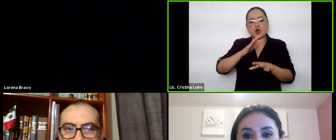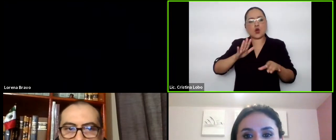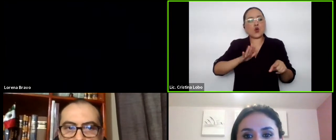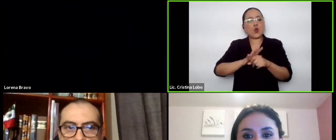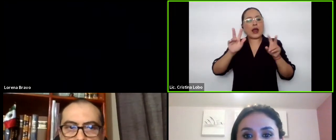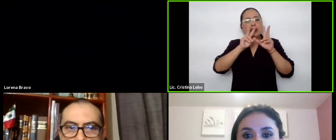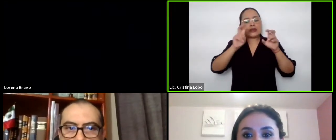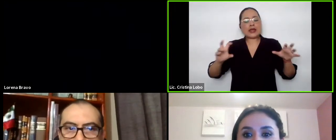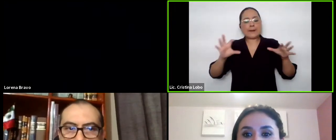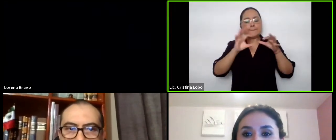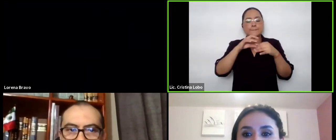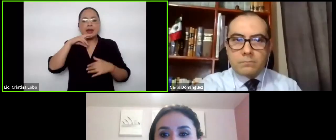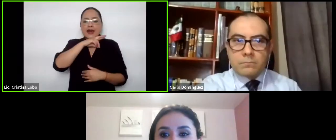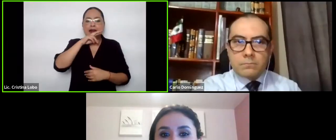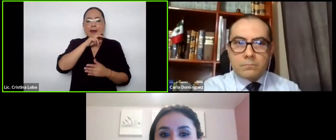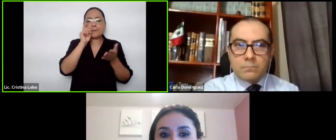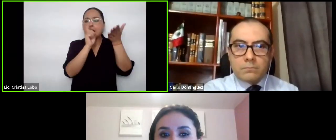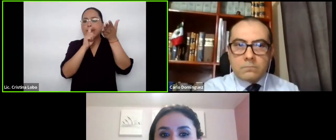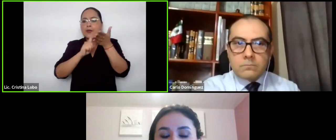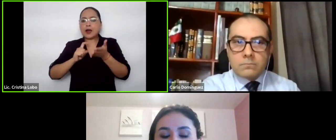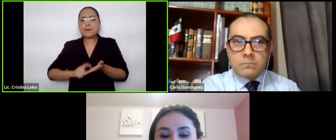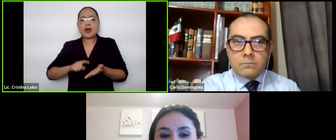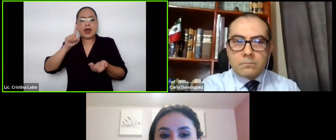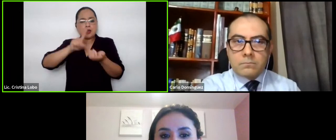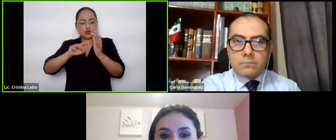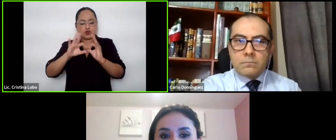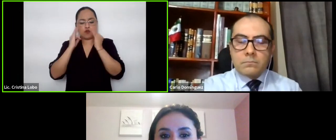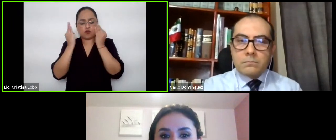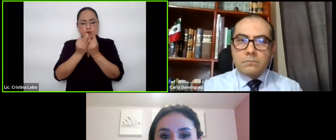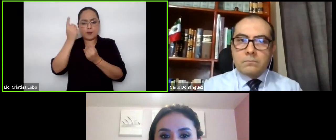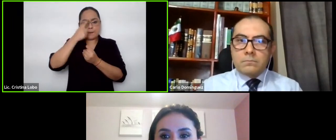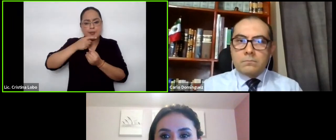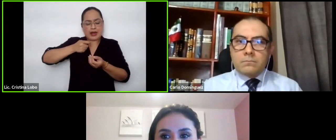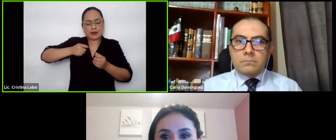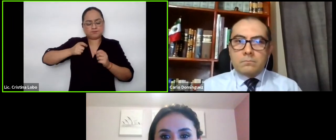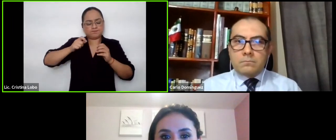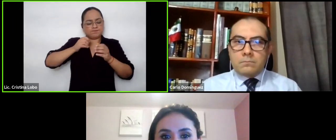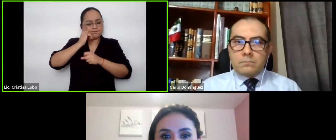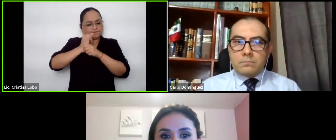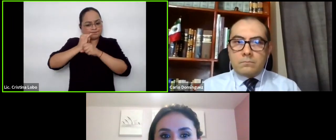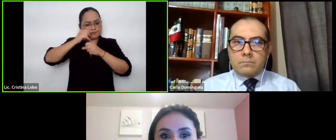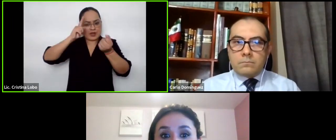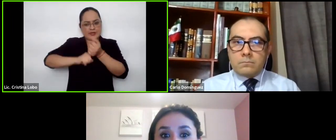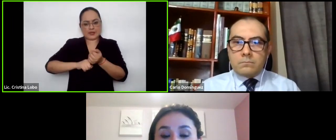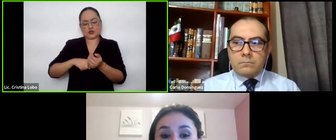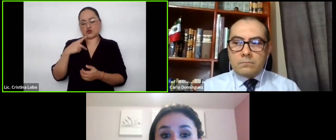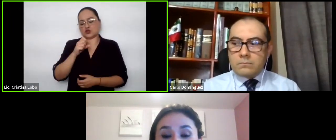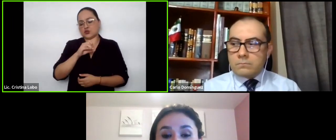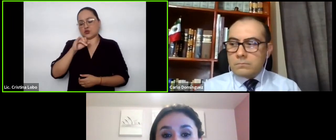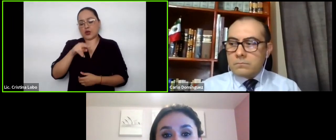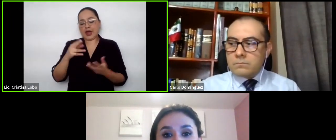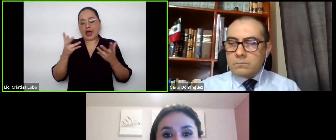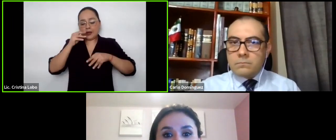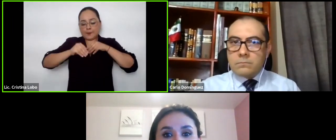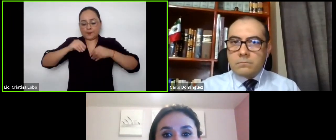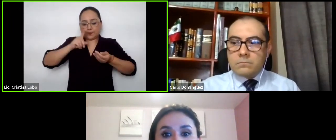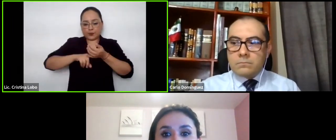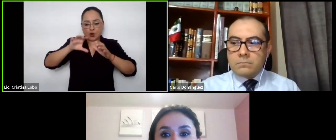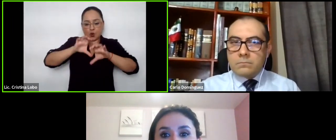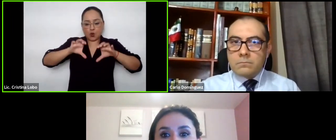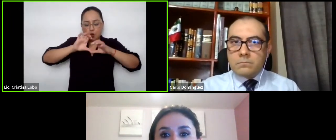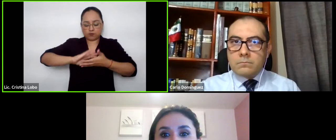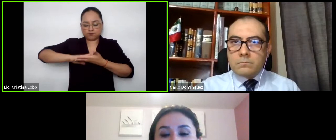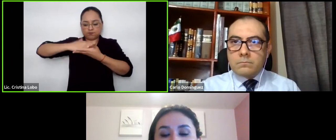manera rápida y sencilla en los sistemas de consulta que el alto tribunal ha generado para este fin. De este modo, a través de los